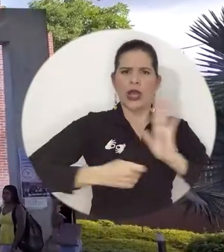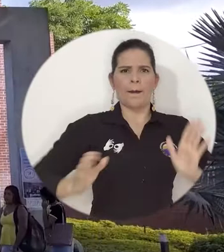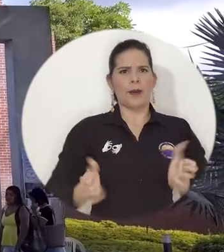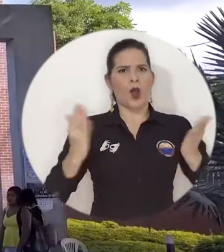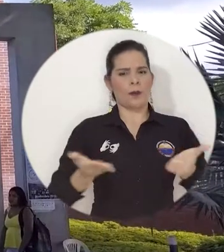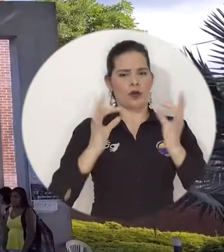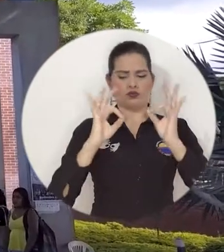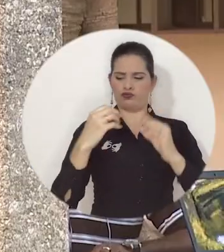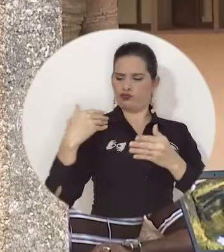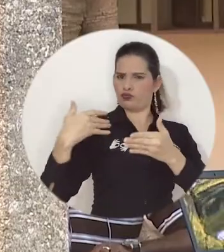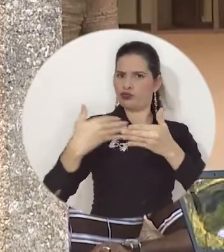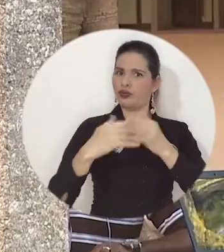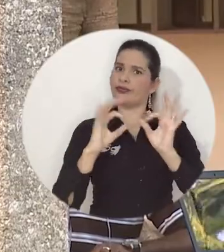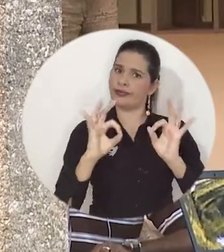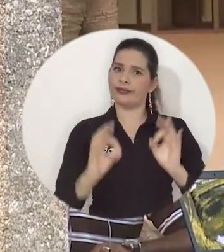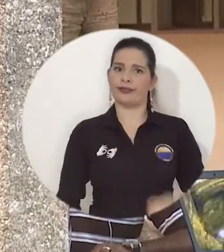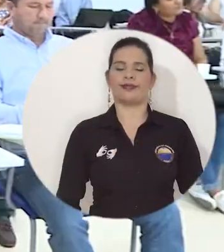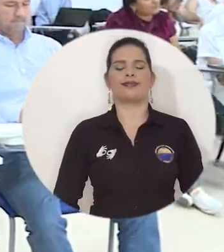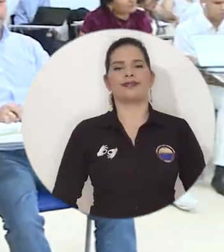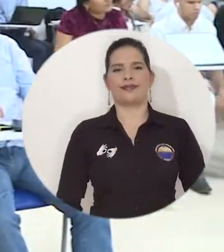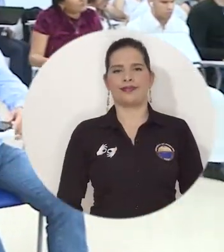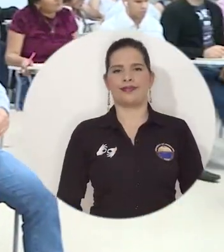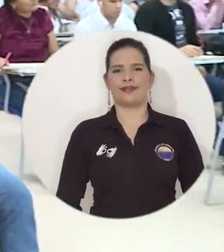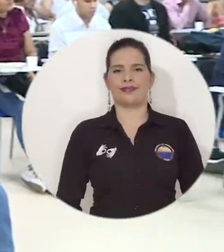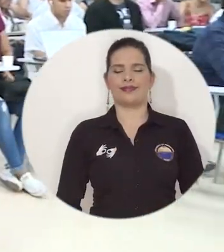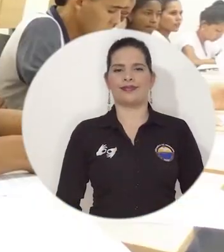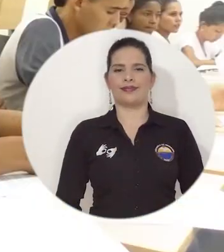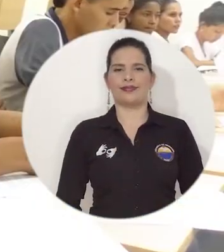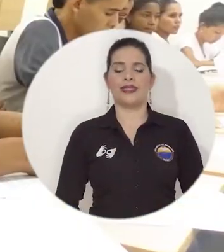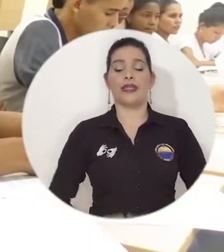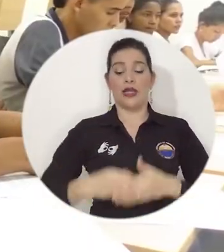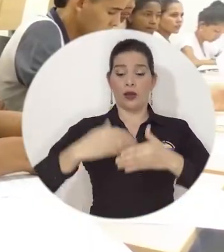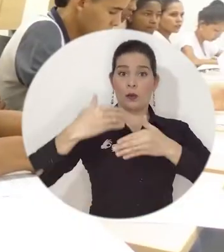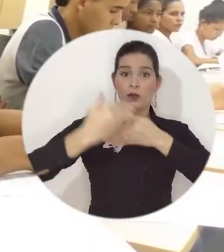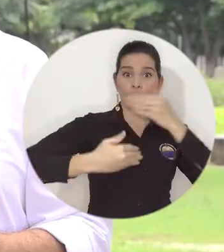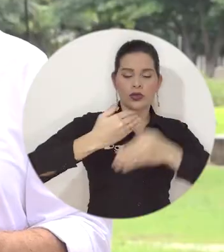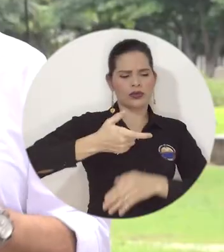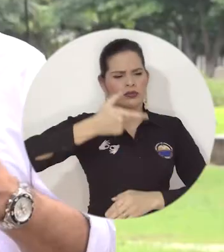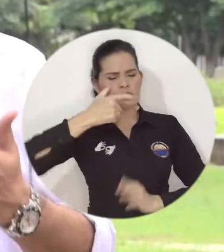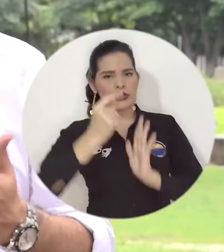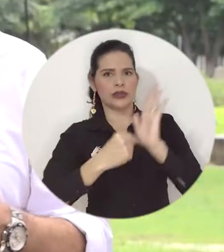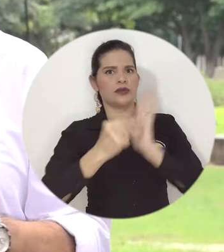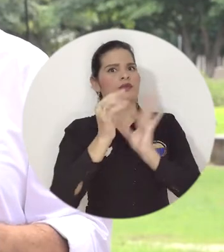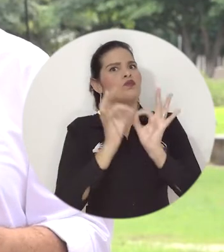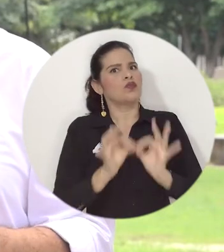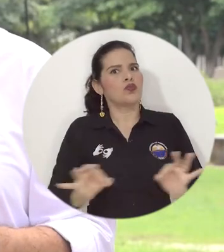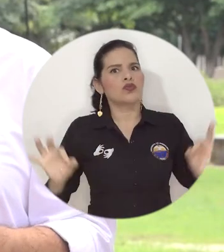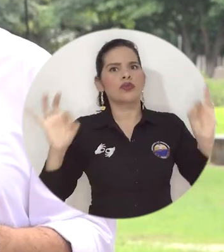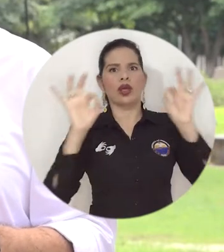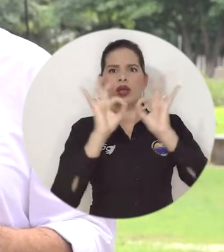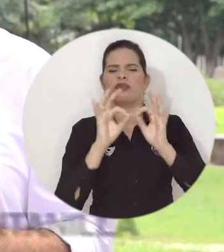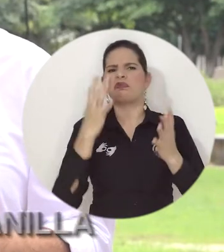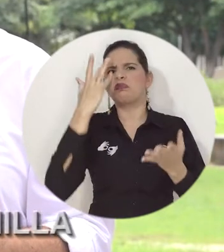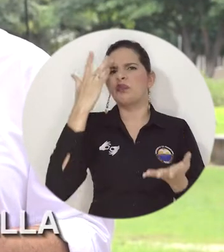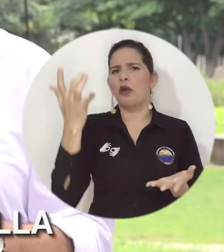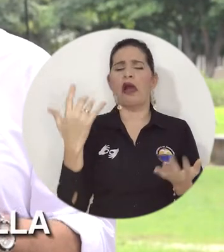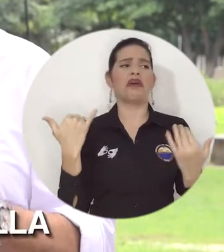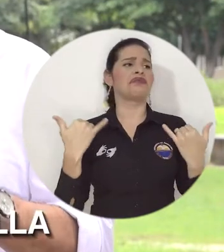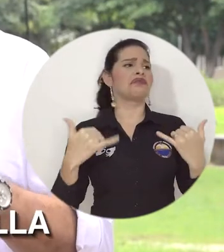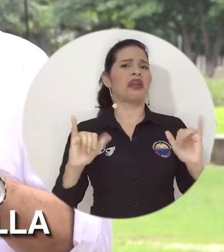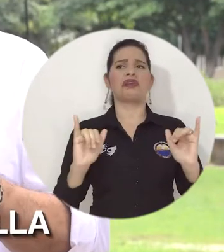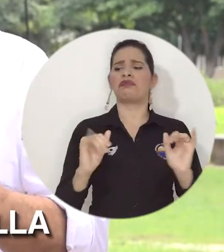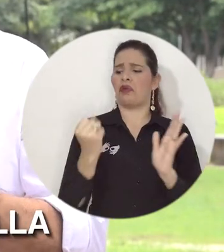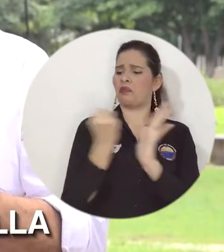en los diferentes ejes temáticos en la Universidad del Magdalena en los últimos años. Este es un proceso sumamente importante para nosotros,